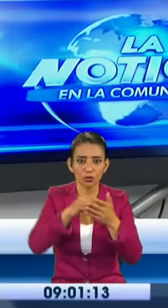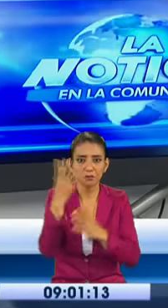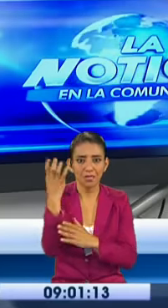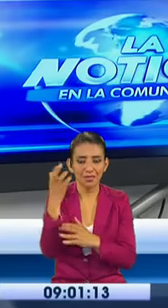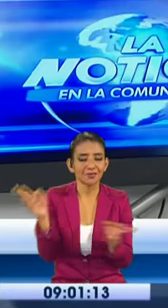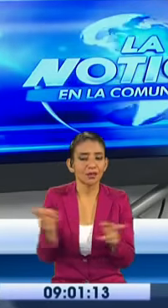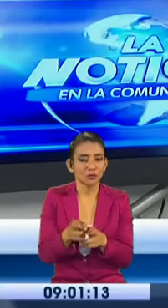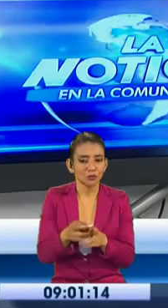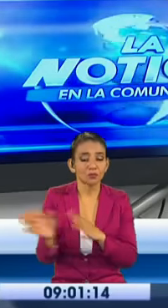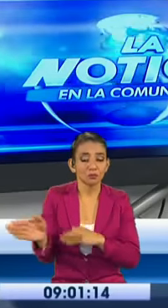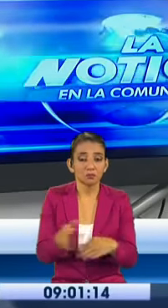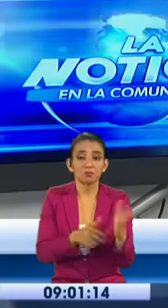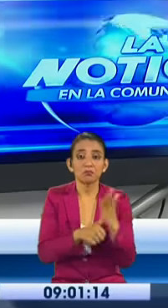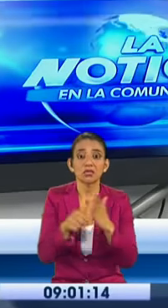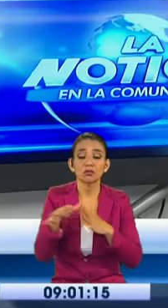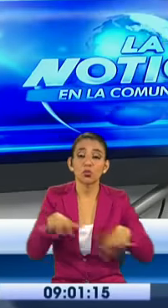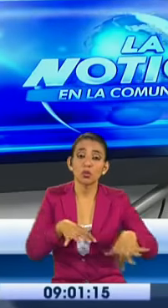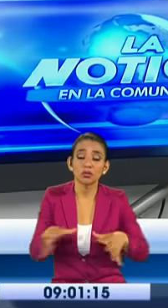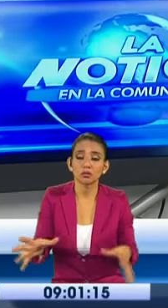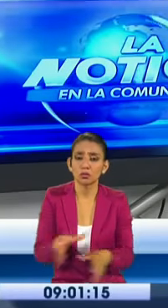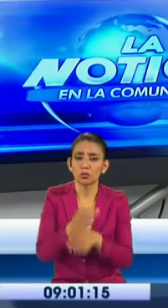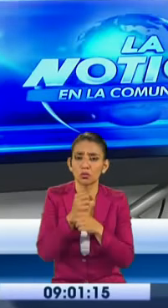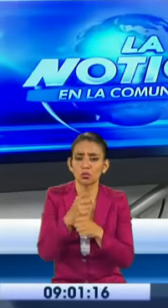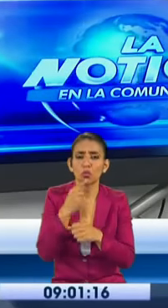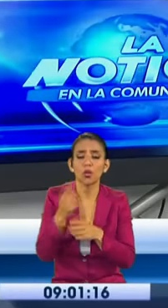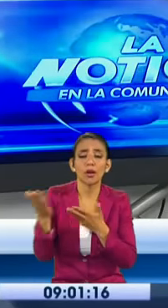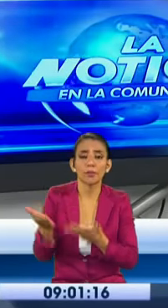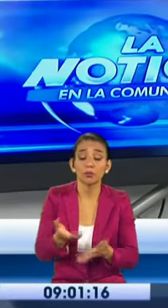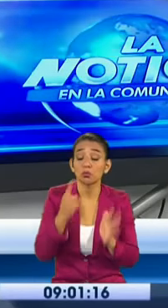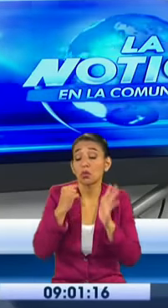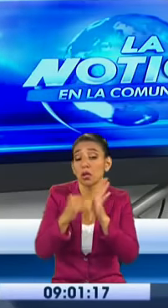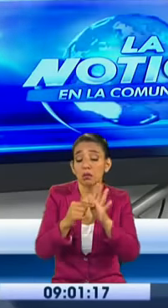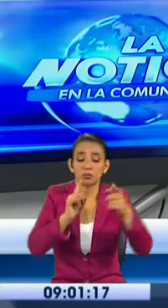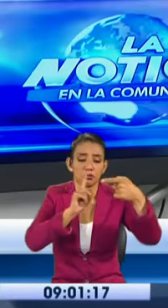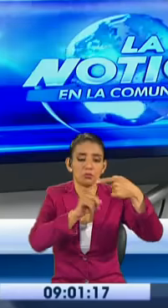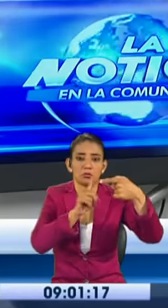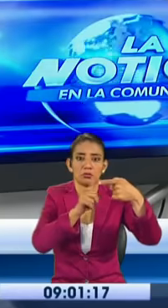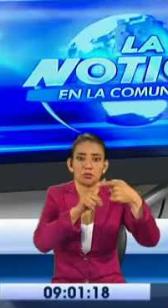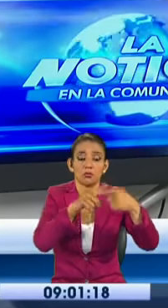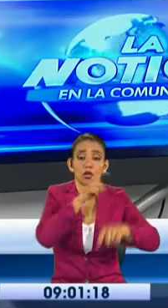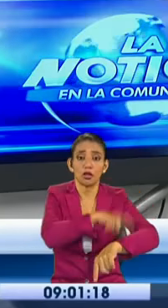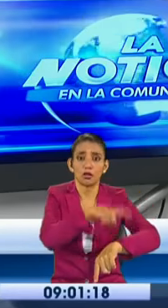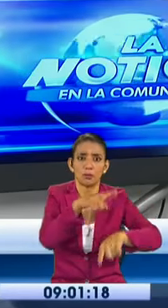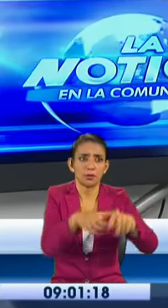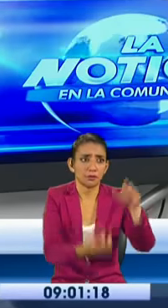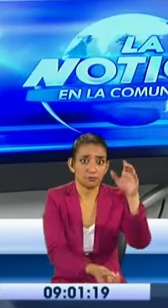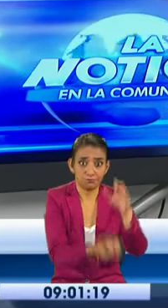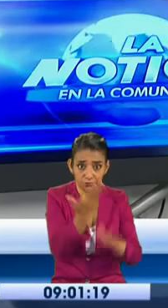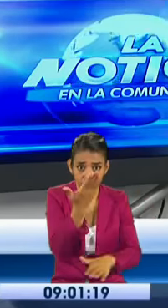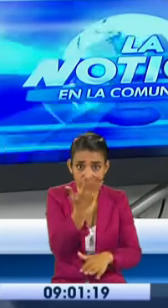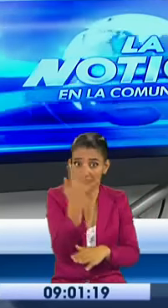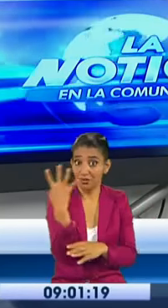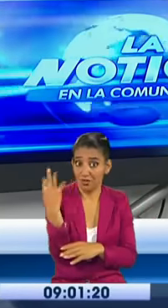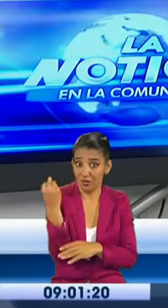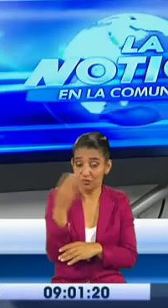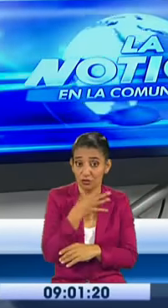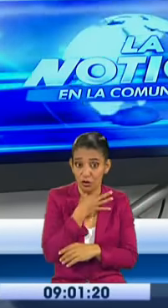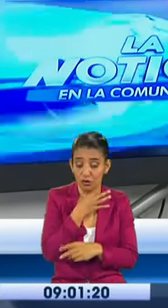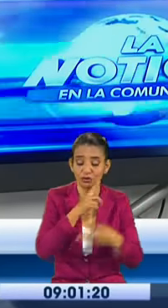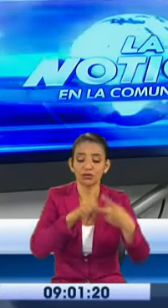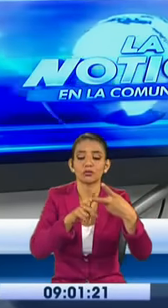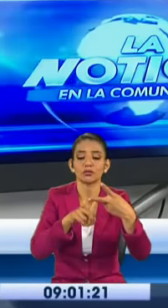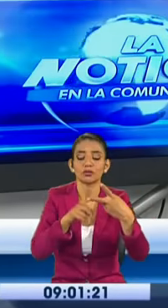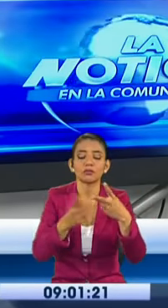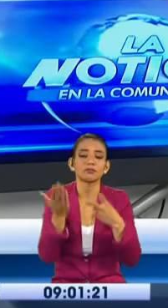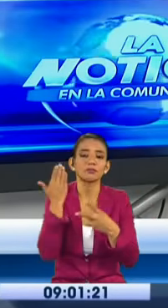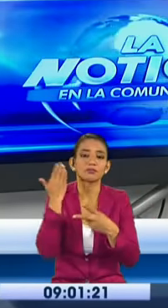el Ministerio del Ramo, entre los eventos trascendentales constan, por ejemplo, la reactivación del volcán Cotopaxi el 14 de agosto y la visita al Papa